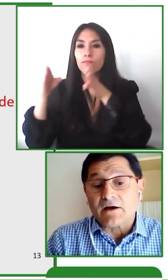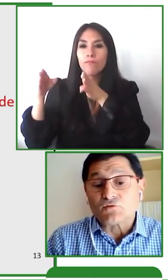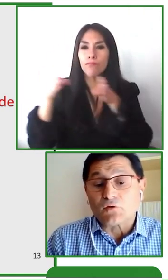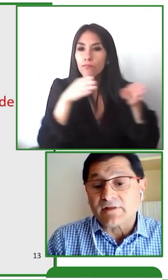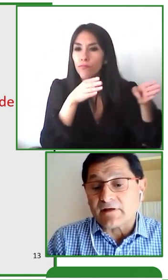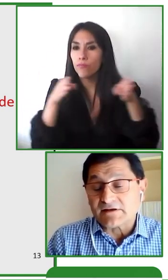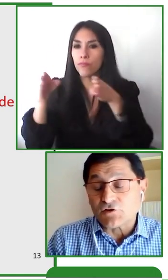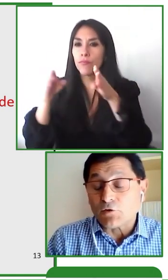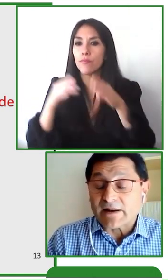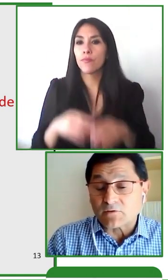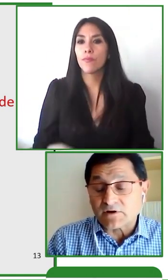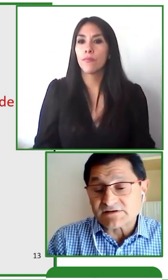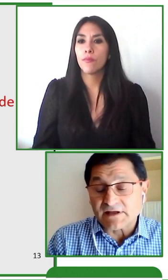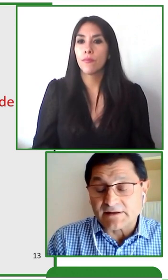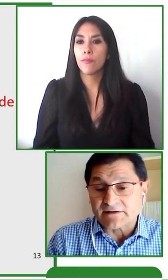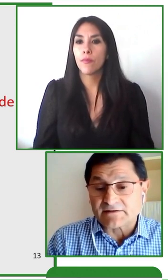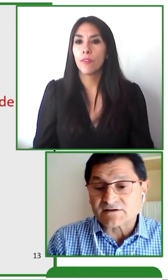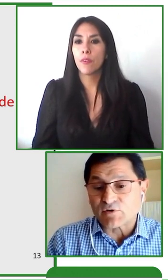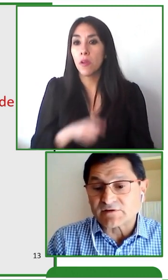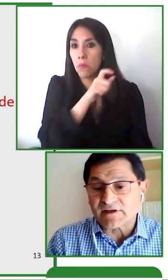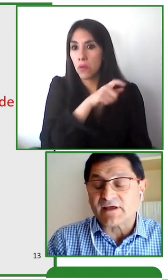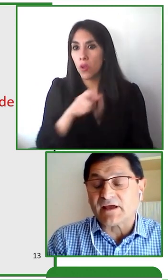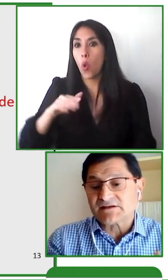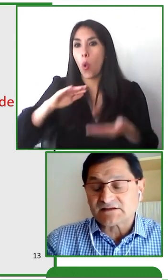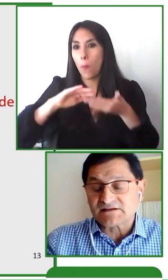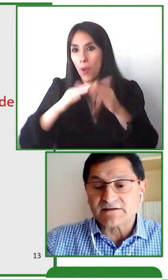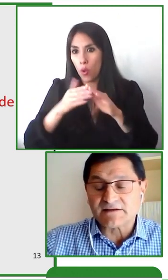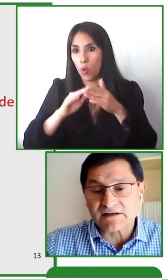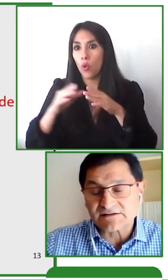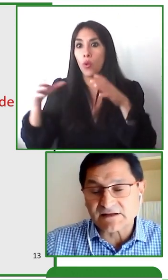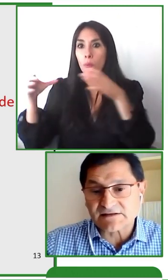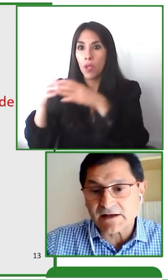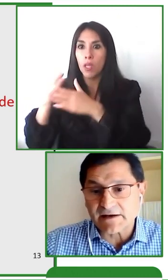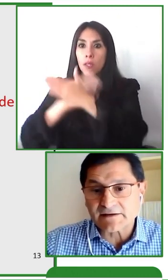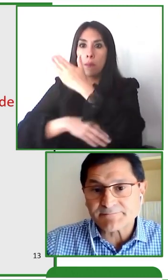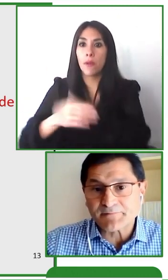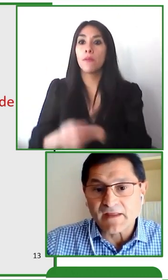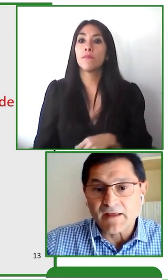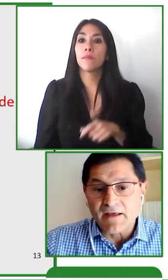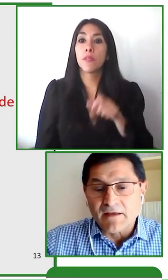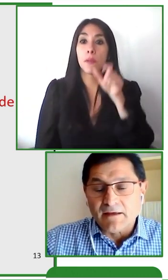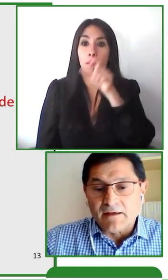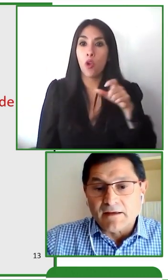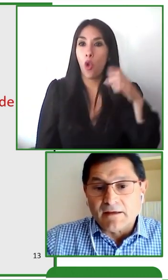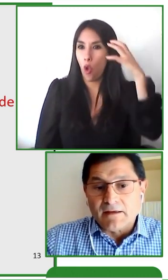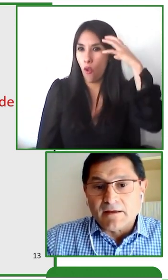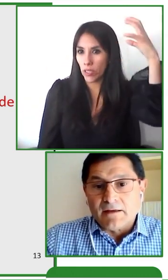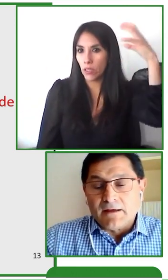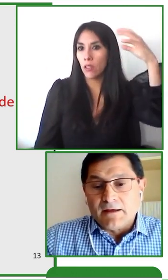y autoridades y operadores de transporte de esas áreas.